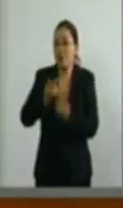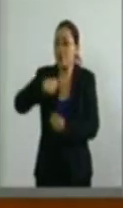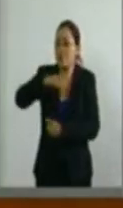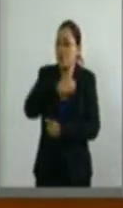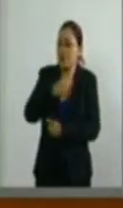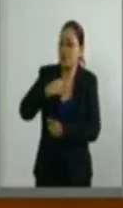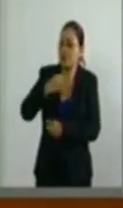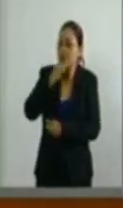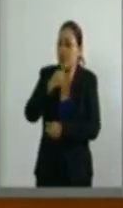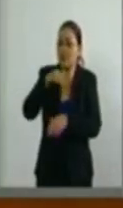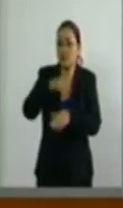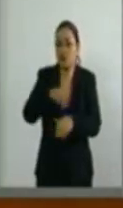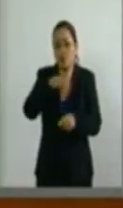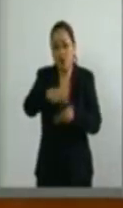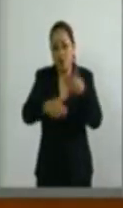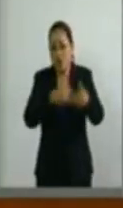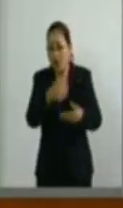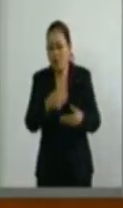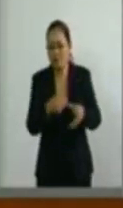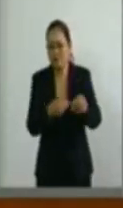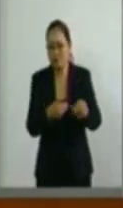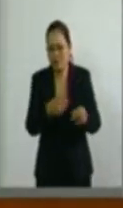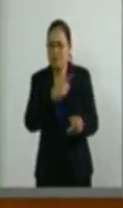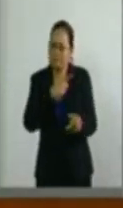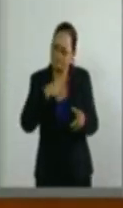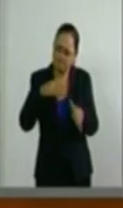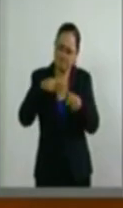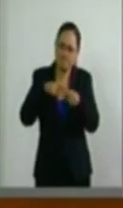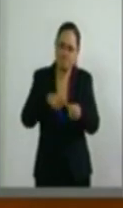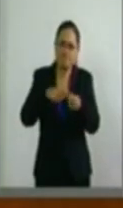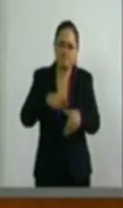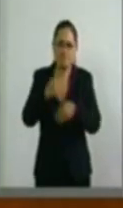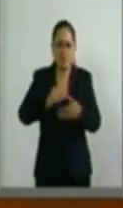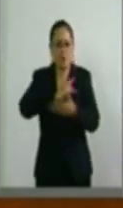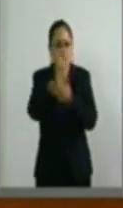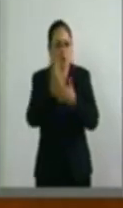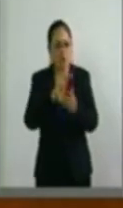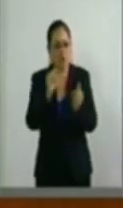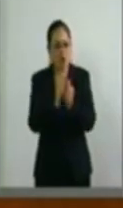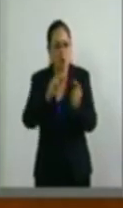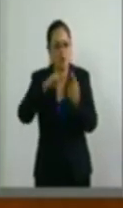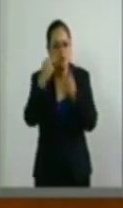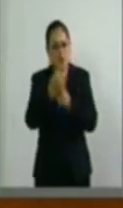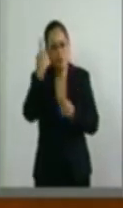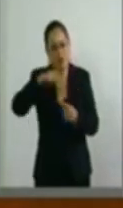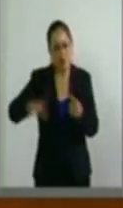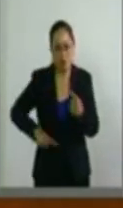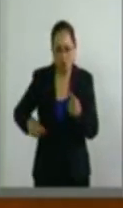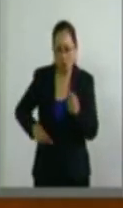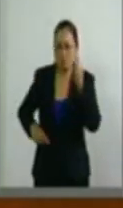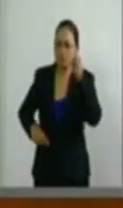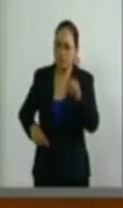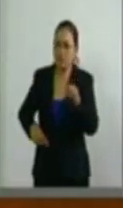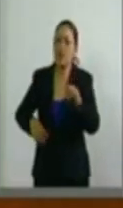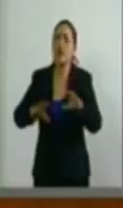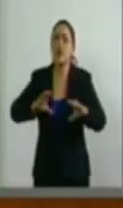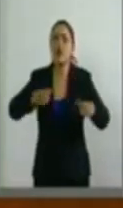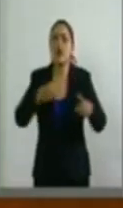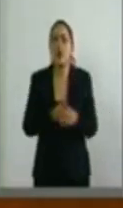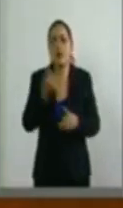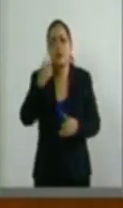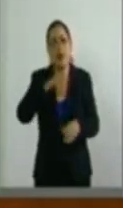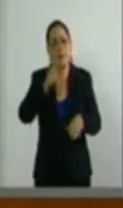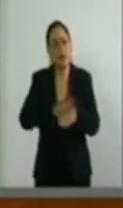ello una constante sí como una política con visión de Estado, una constante para que existan